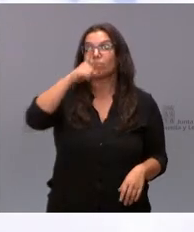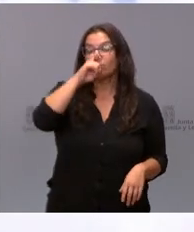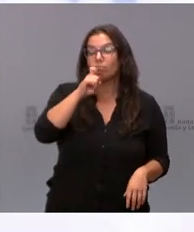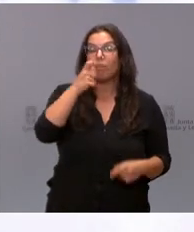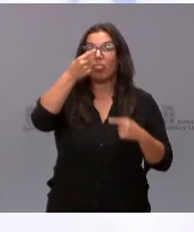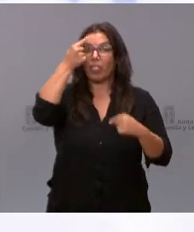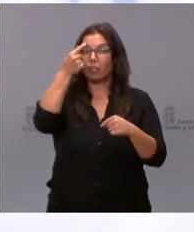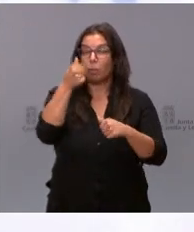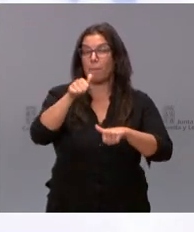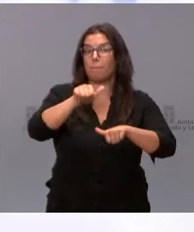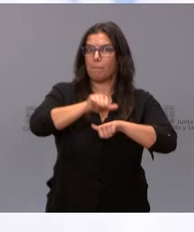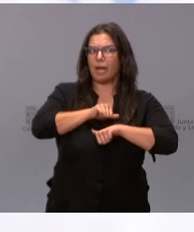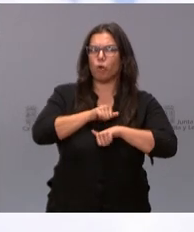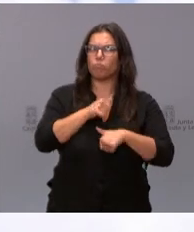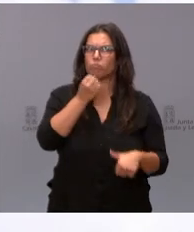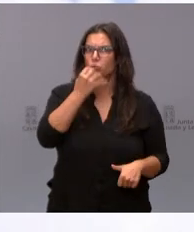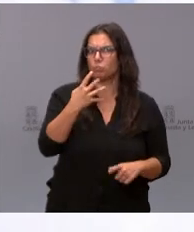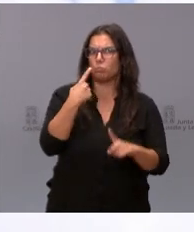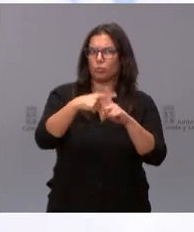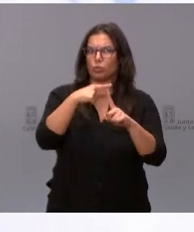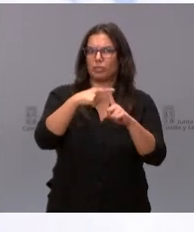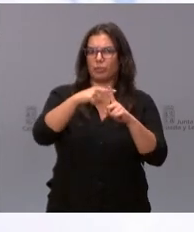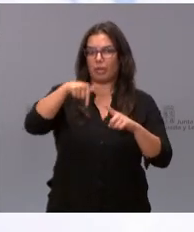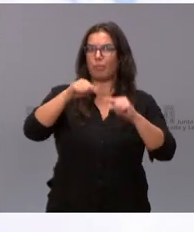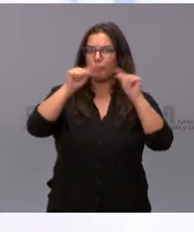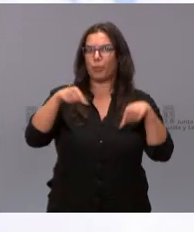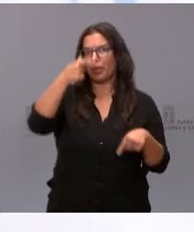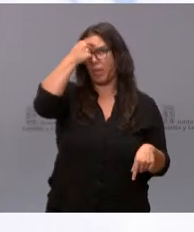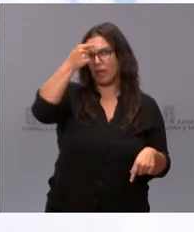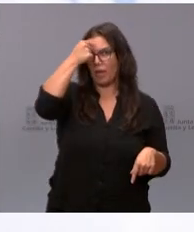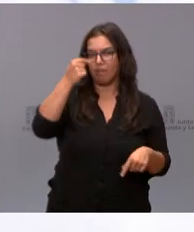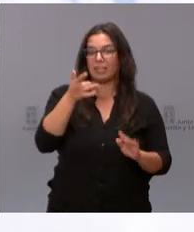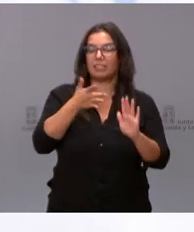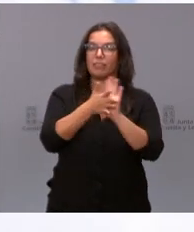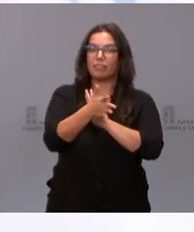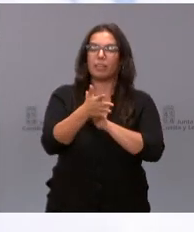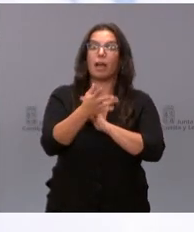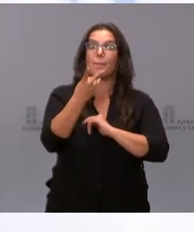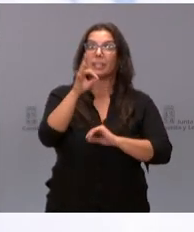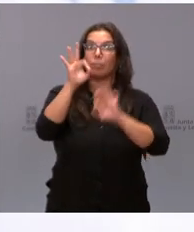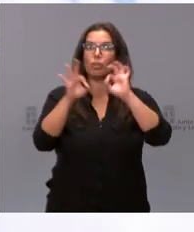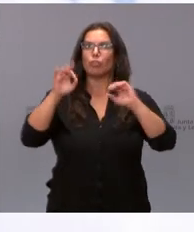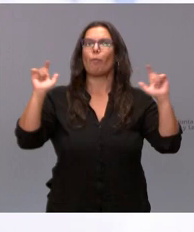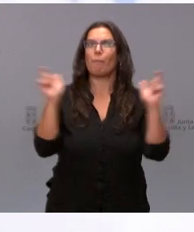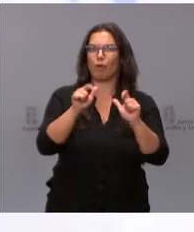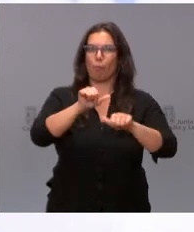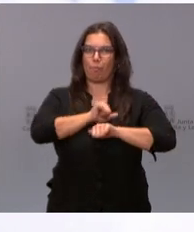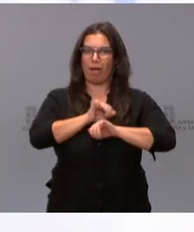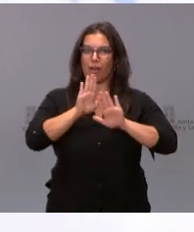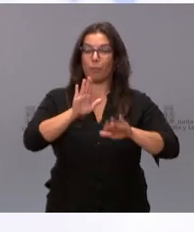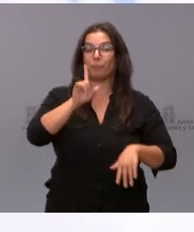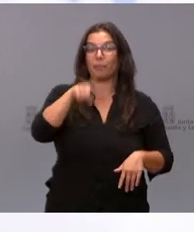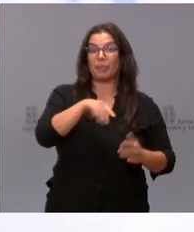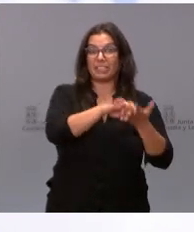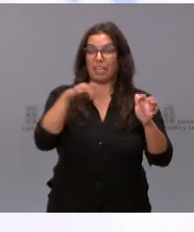son muy positivos en la provincia de ávila han bajado 20 por ciento y en castilla y león' en los